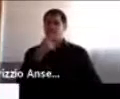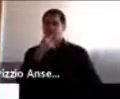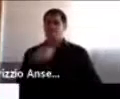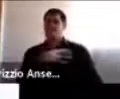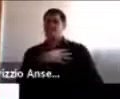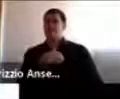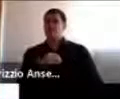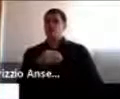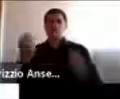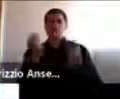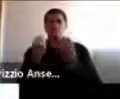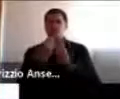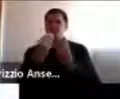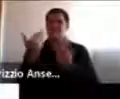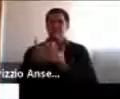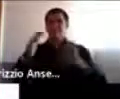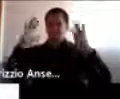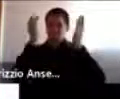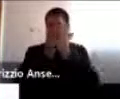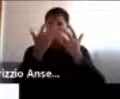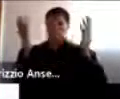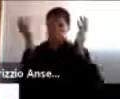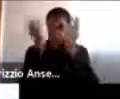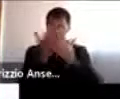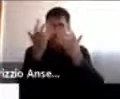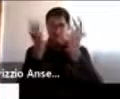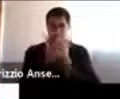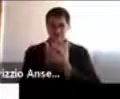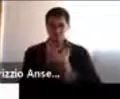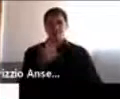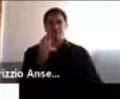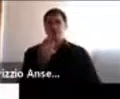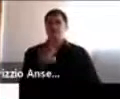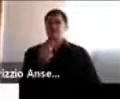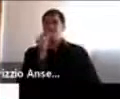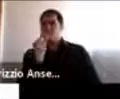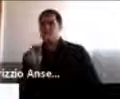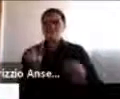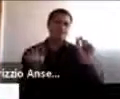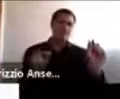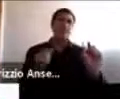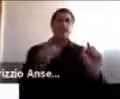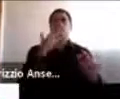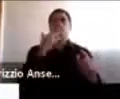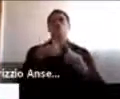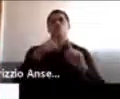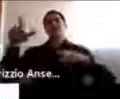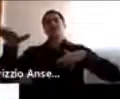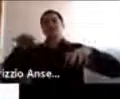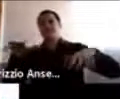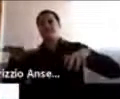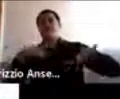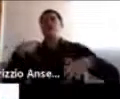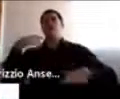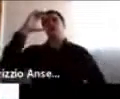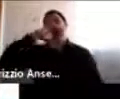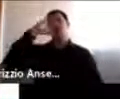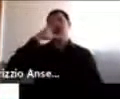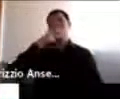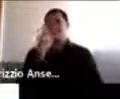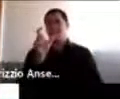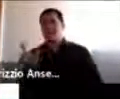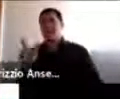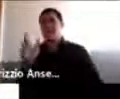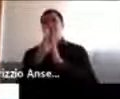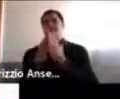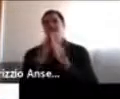sistemáticamente la misma letra con otra en particular podemos hacer otro tipo de actividades podemos buscar palabras en libros podemos hacer juegos de